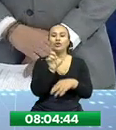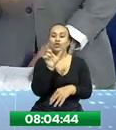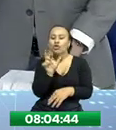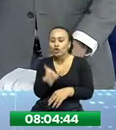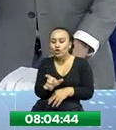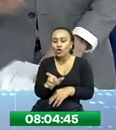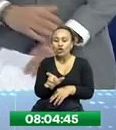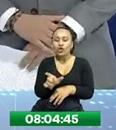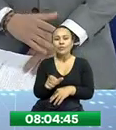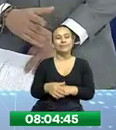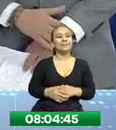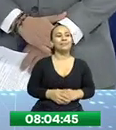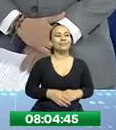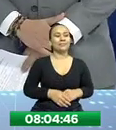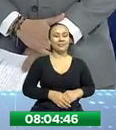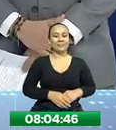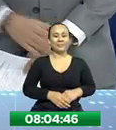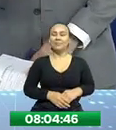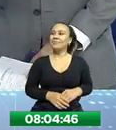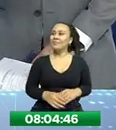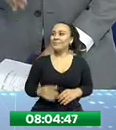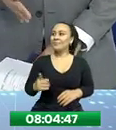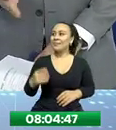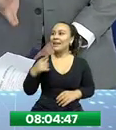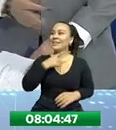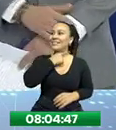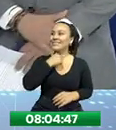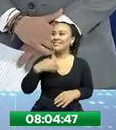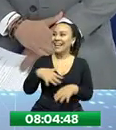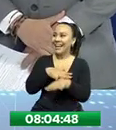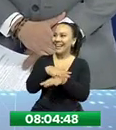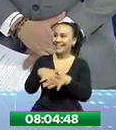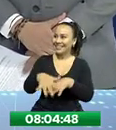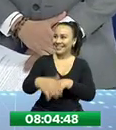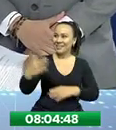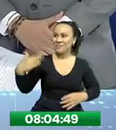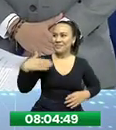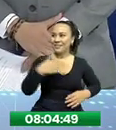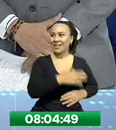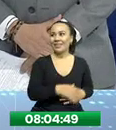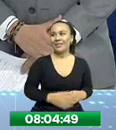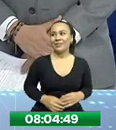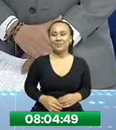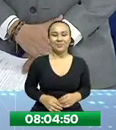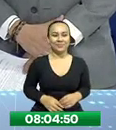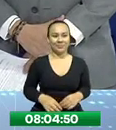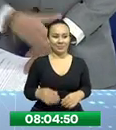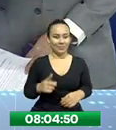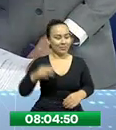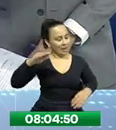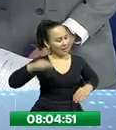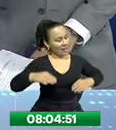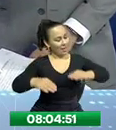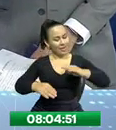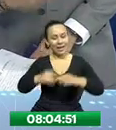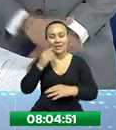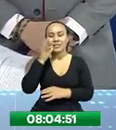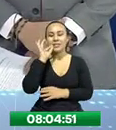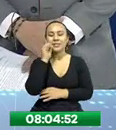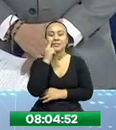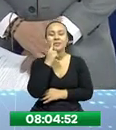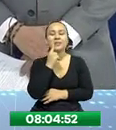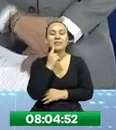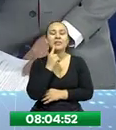río. La vieja es de río. De río. Ahora, usted... A la vieja le gusta el río, pues, tío. Y ahí es que usted encuentra a la vieja en el río. Y sabe bien esa